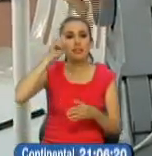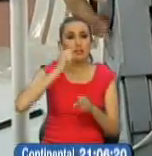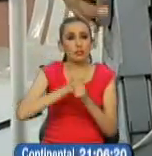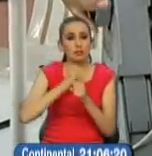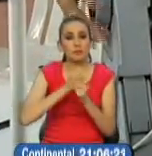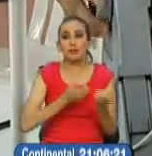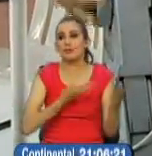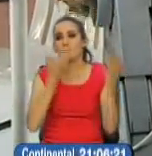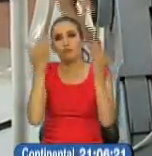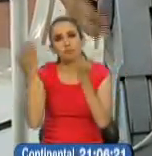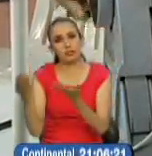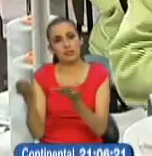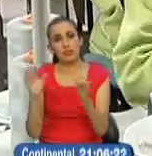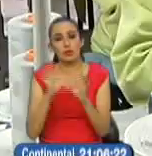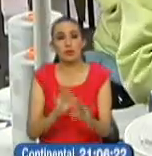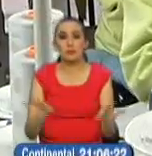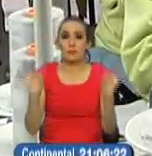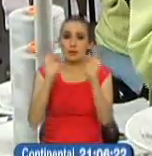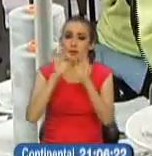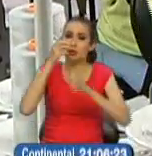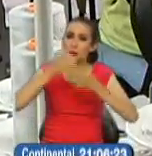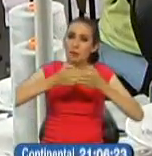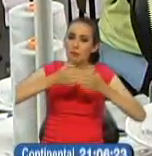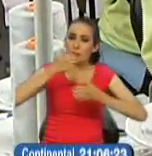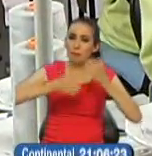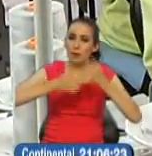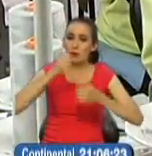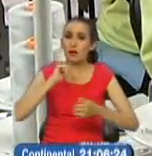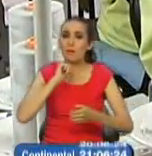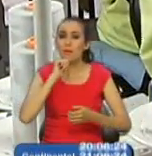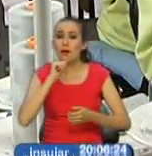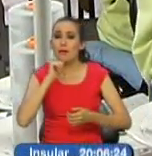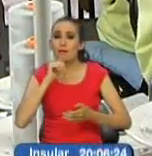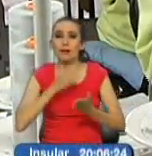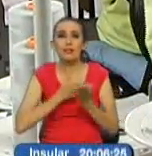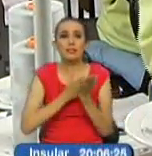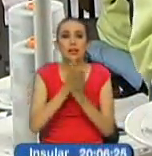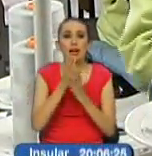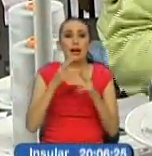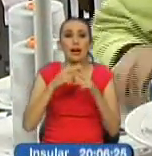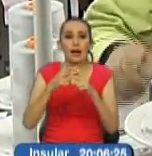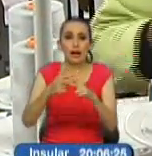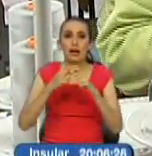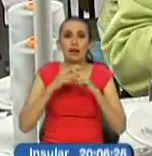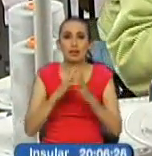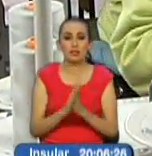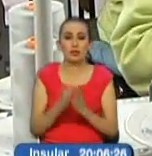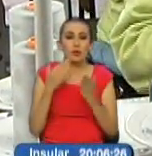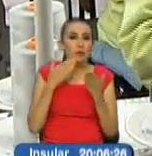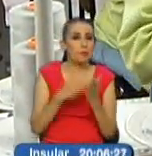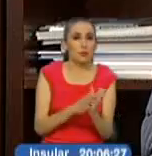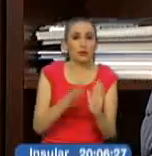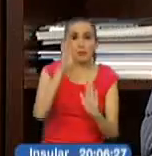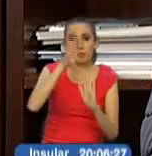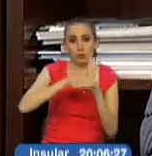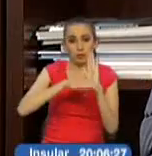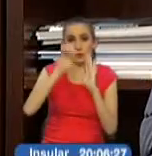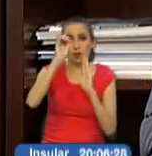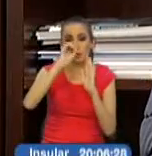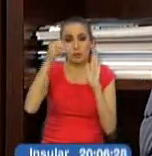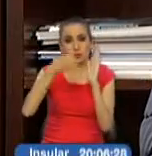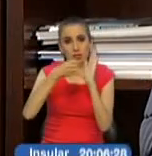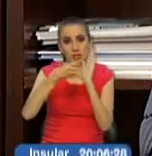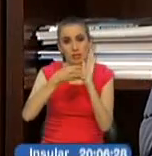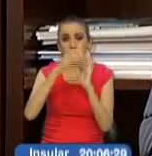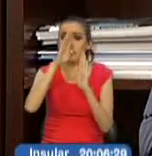Cisneros uno de los principales problemas a los que se han enfrentado es la falta de acceso a crédito. Y en eso está, por ejemplo, disminuir las tasas de interés. Lo otro